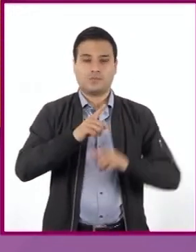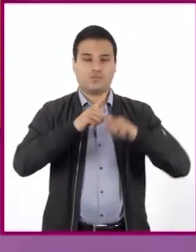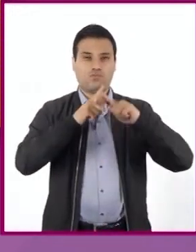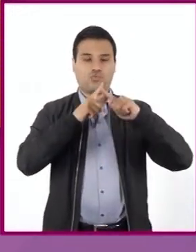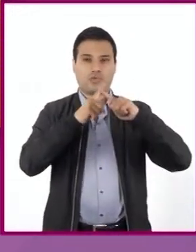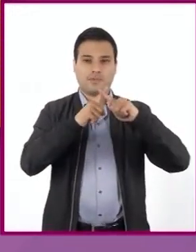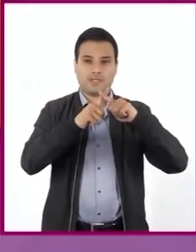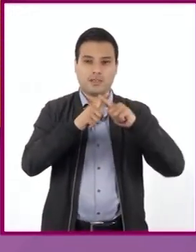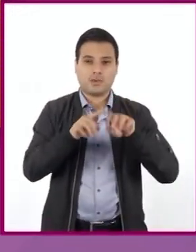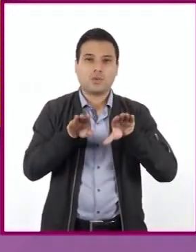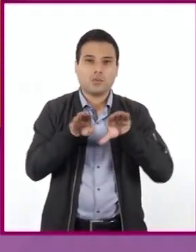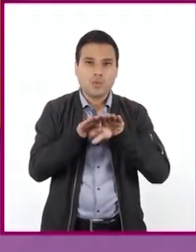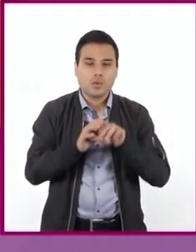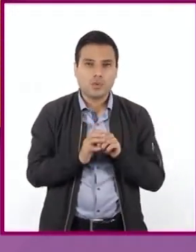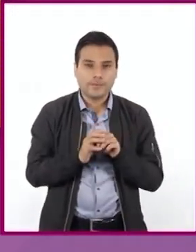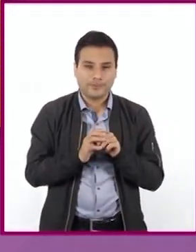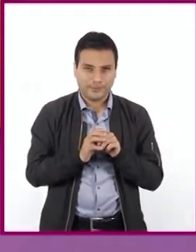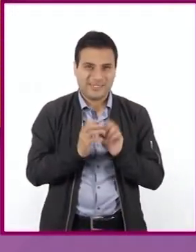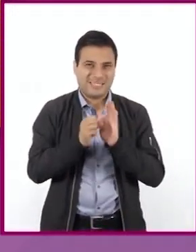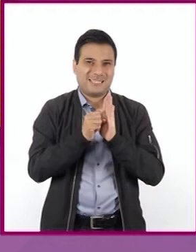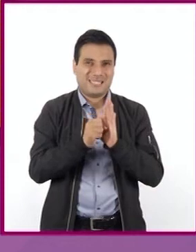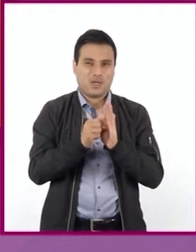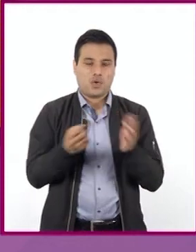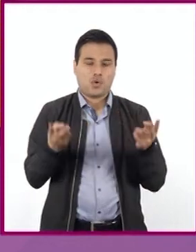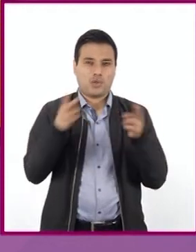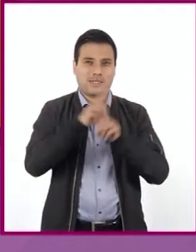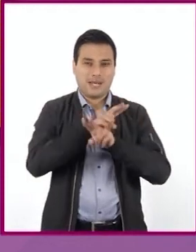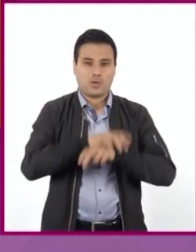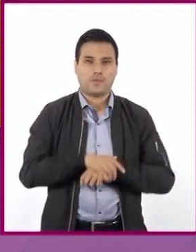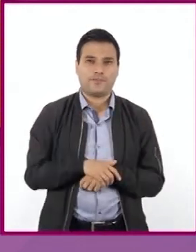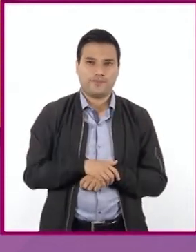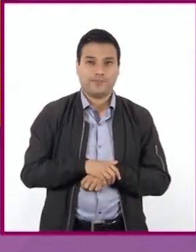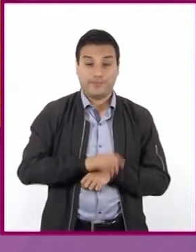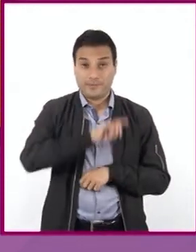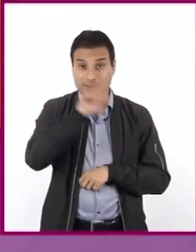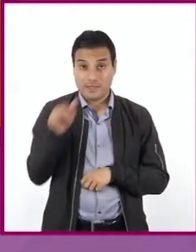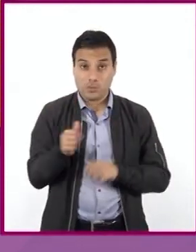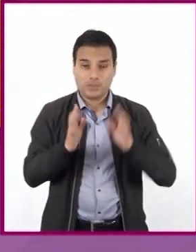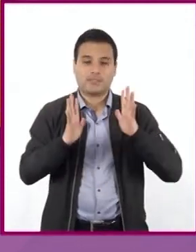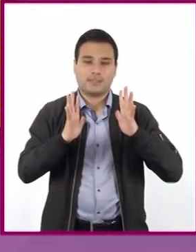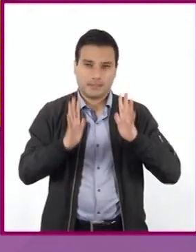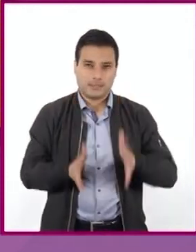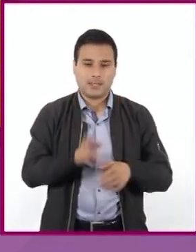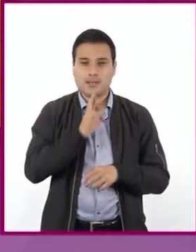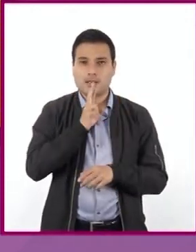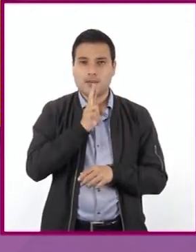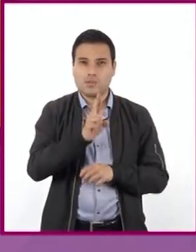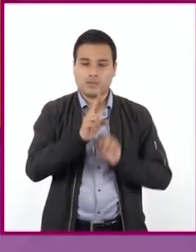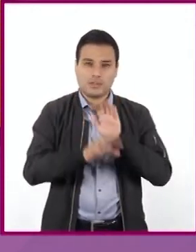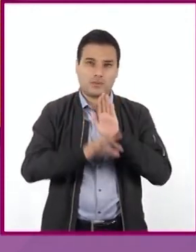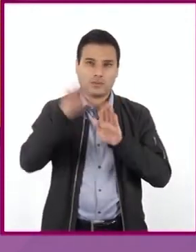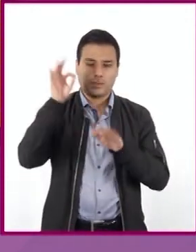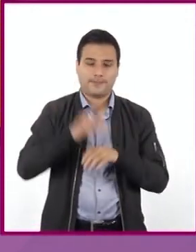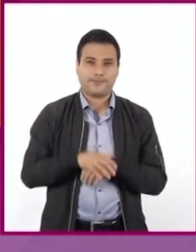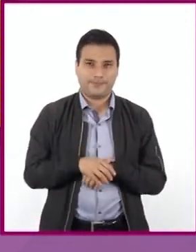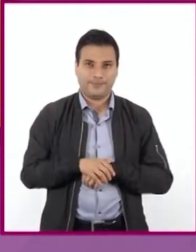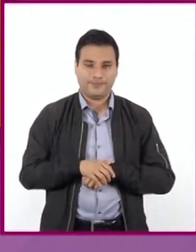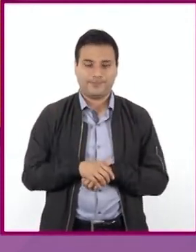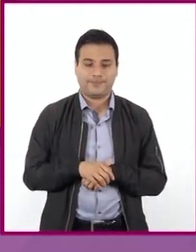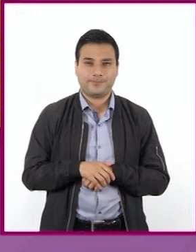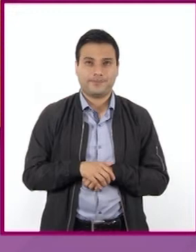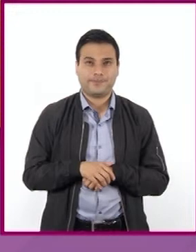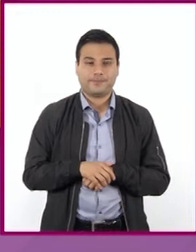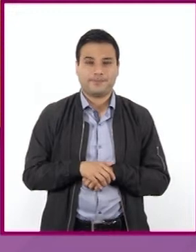coeficiente de signo contrario, para poder obtener la incógnita con el mismo coeficiente, pero con signos